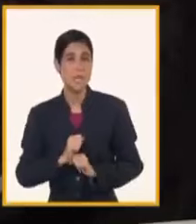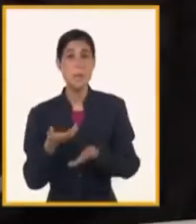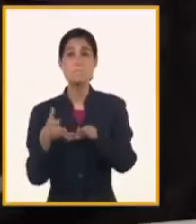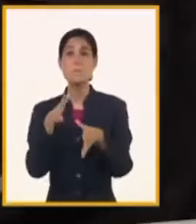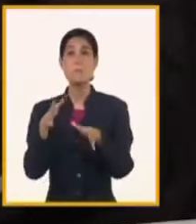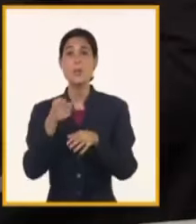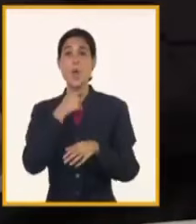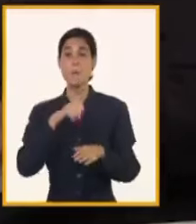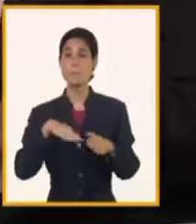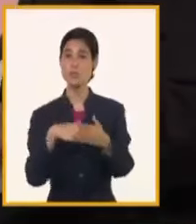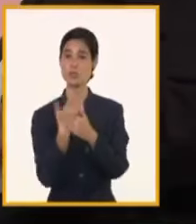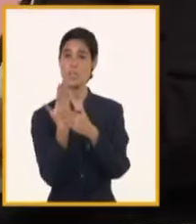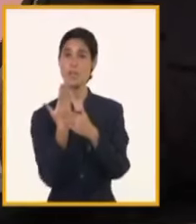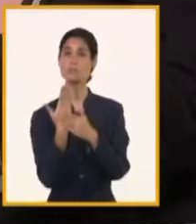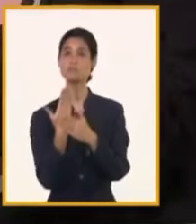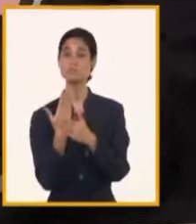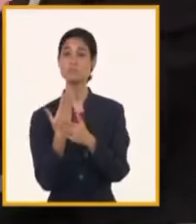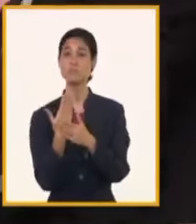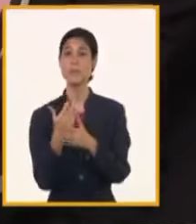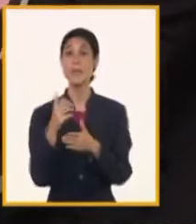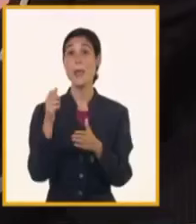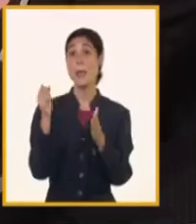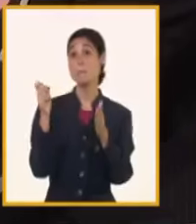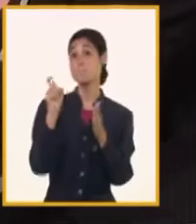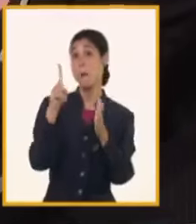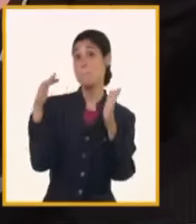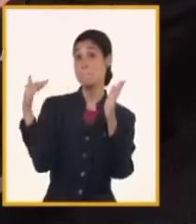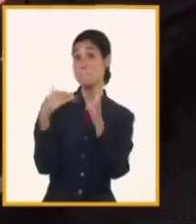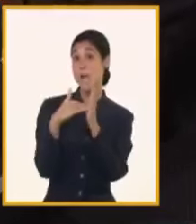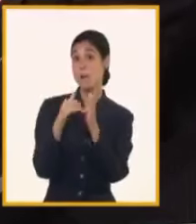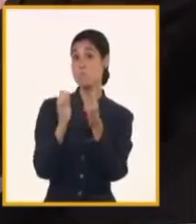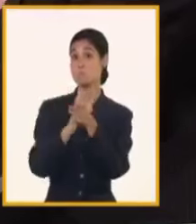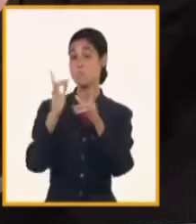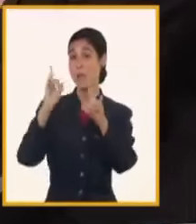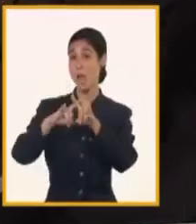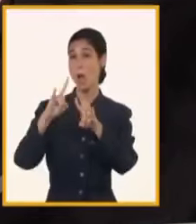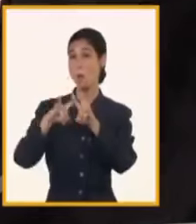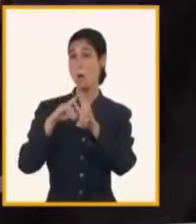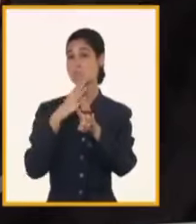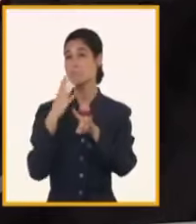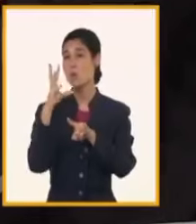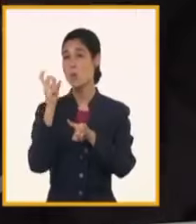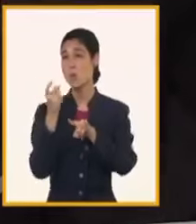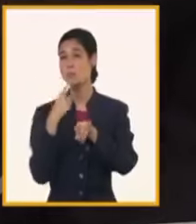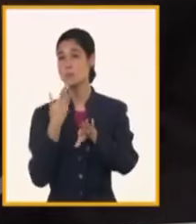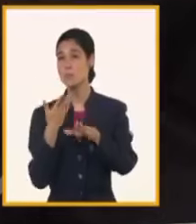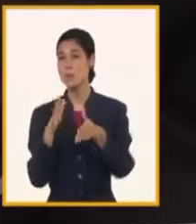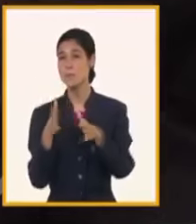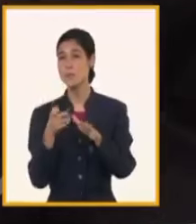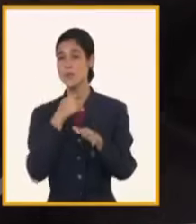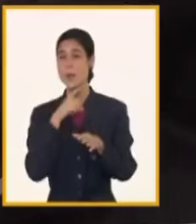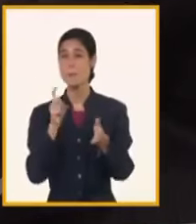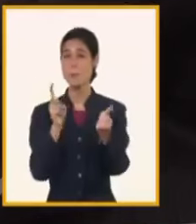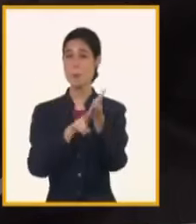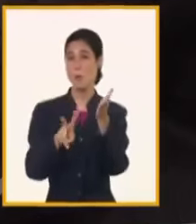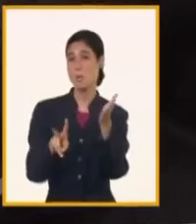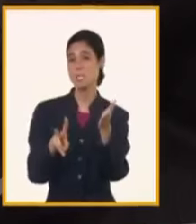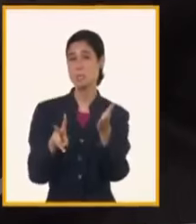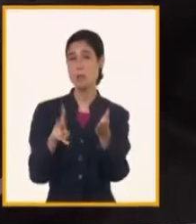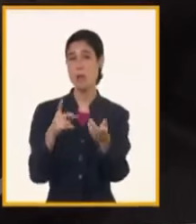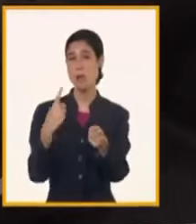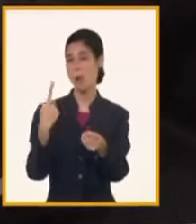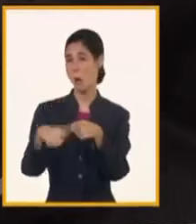sean 1000 mw bueno Eh le toca entonces la demanda de una provincia x son eh